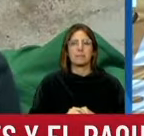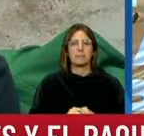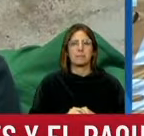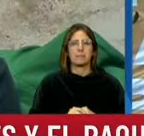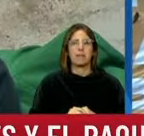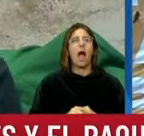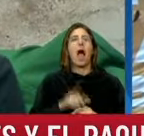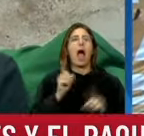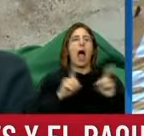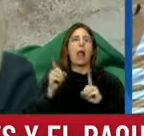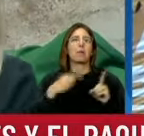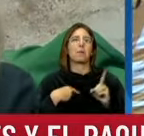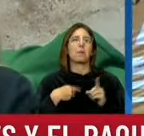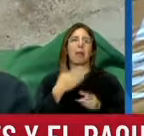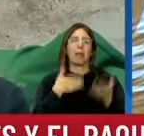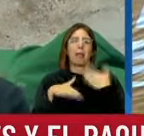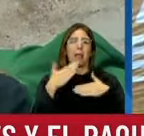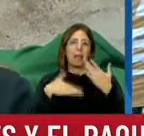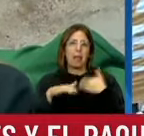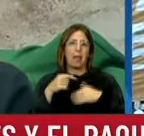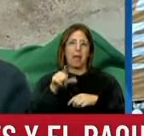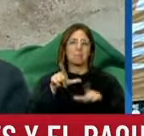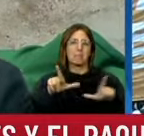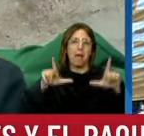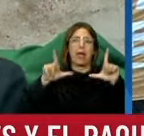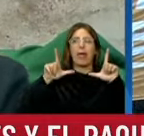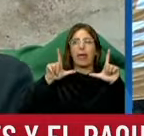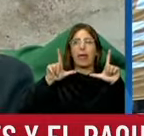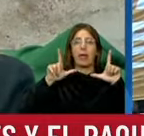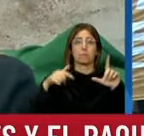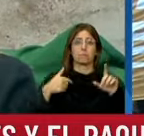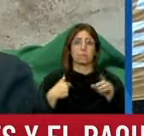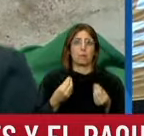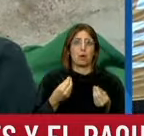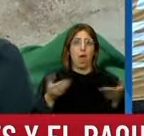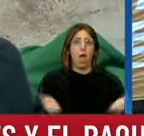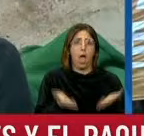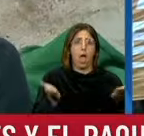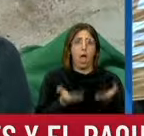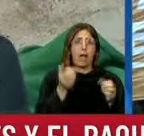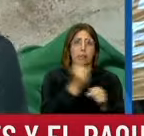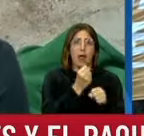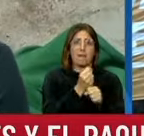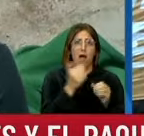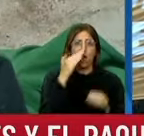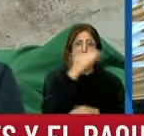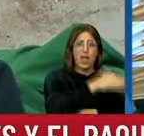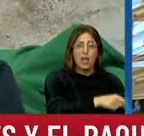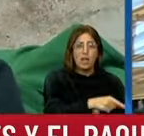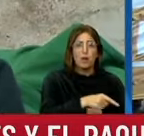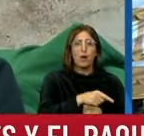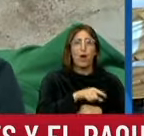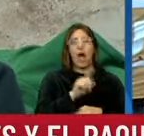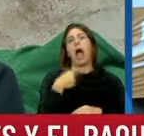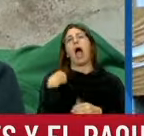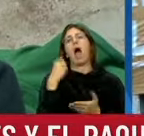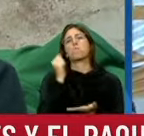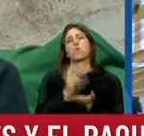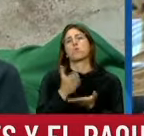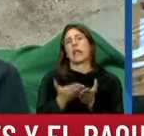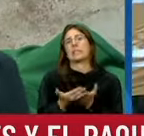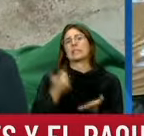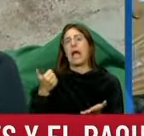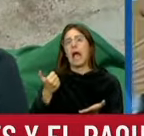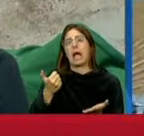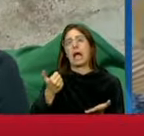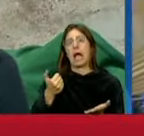Y volvió con lo peor de, sí, lo peor. Camuflada. De lo peor. Sí, sí, sí, es cierto. Camuflada de abuelita buena, sí.